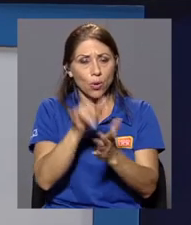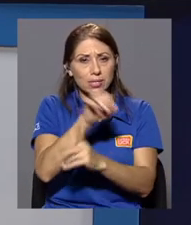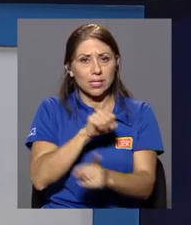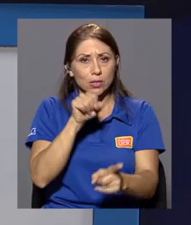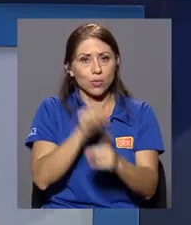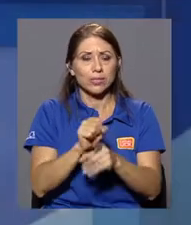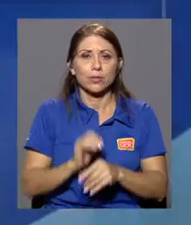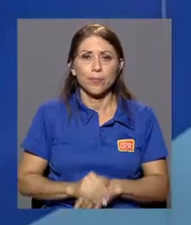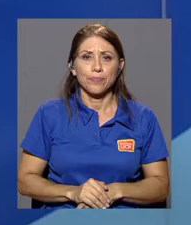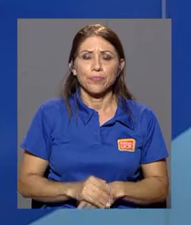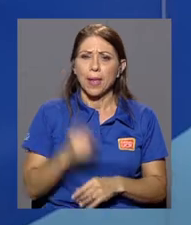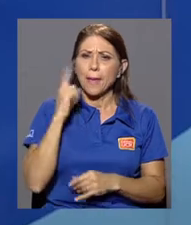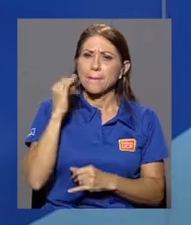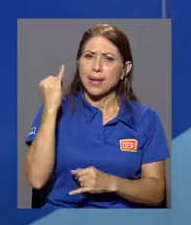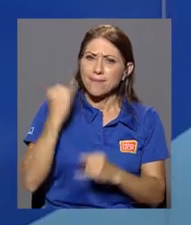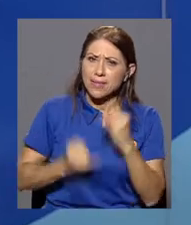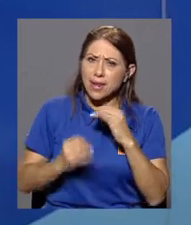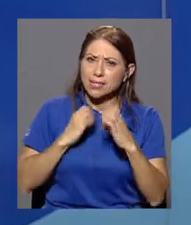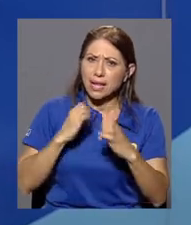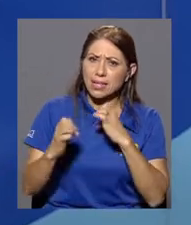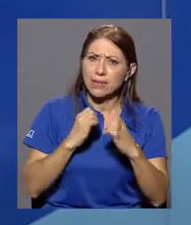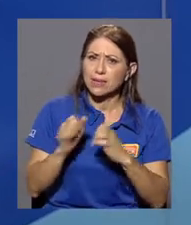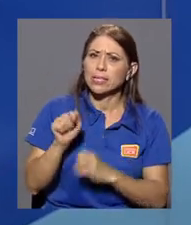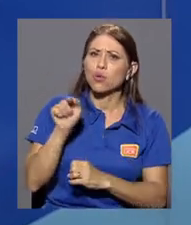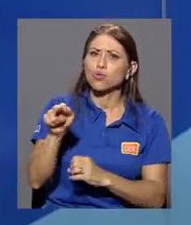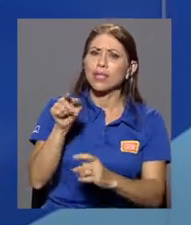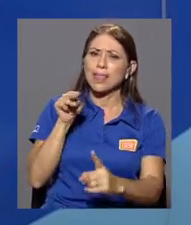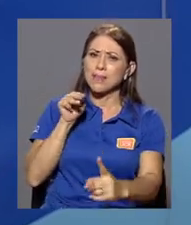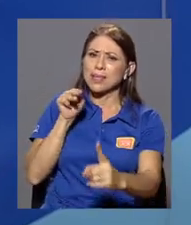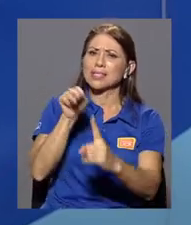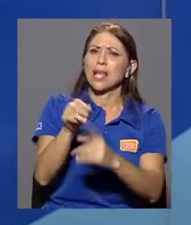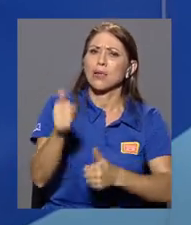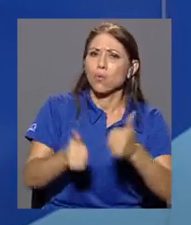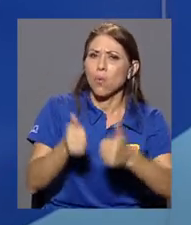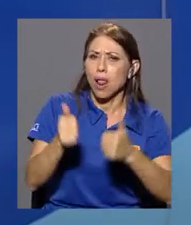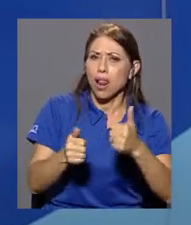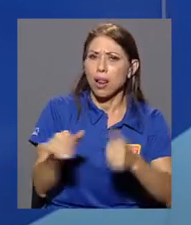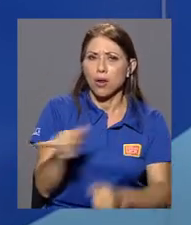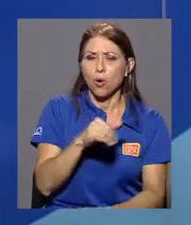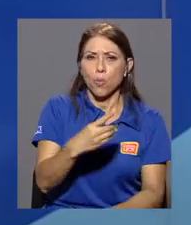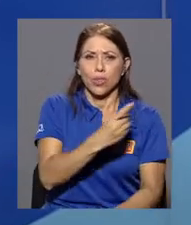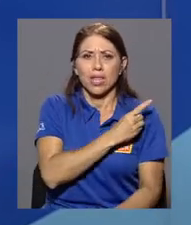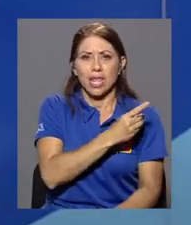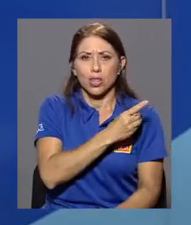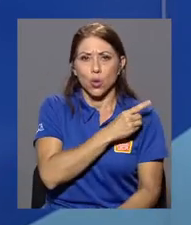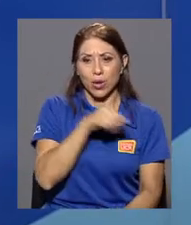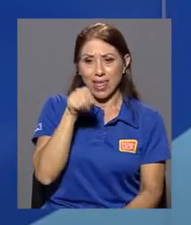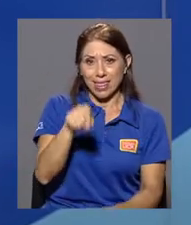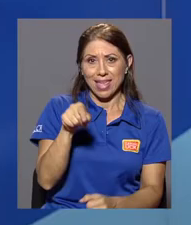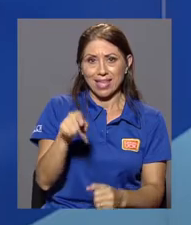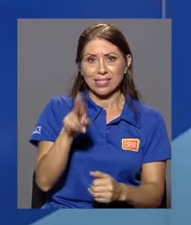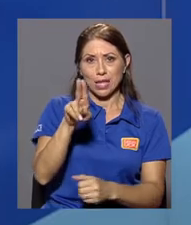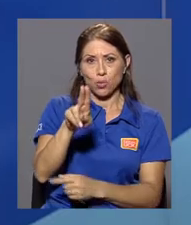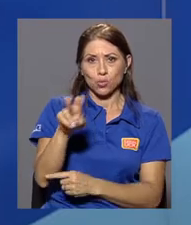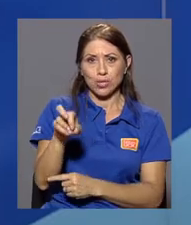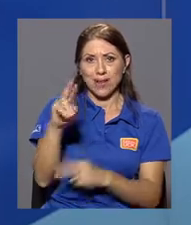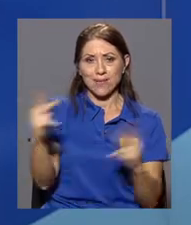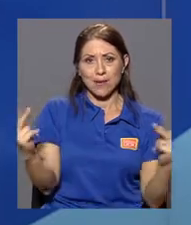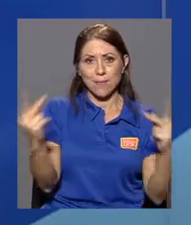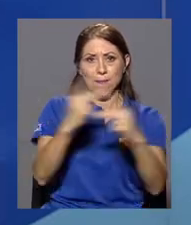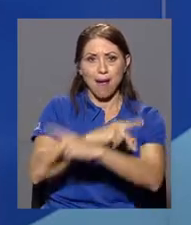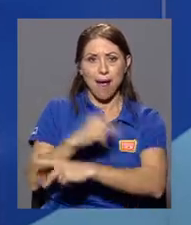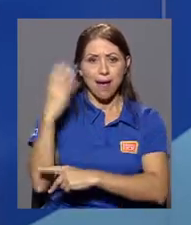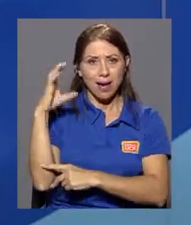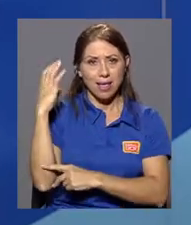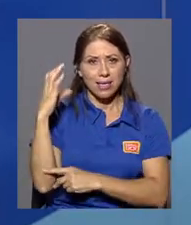¿qué puede ser el mensaje suyo como directora de este centro, de este recinto en Paraíso? ¿Cuál